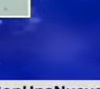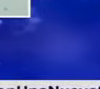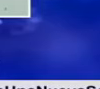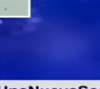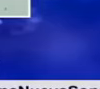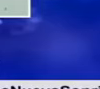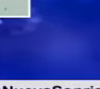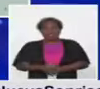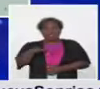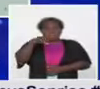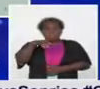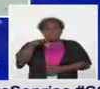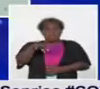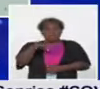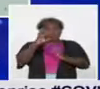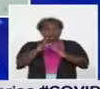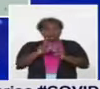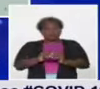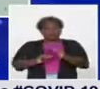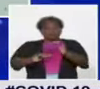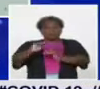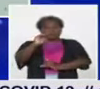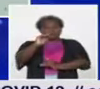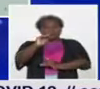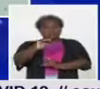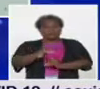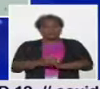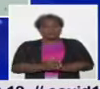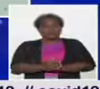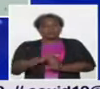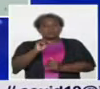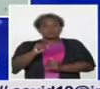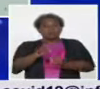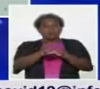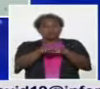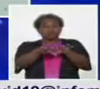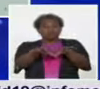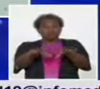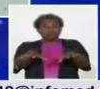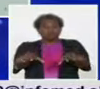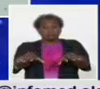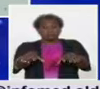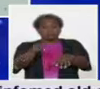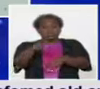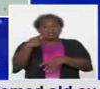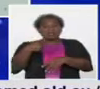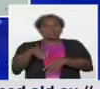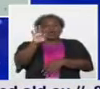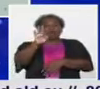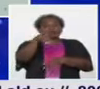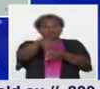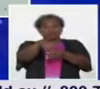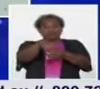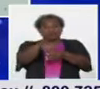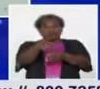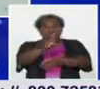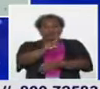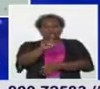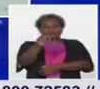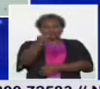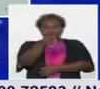cifra elevada. Además, con una dispersión que ayer abarca 8 de sus 11 municipios.